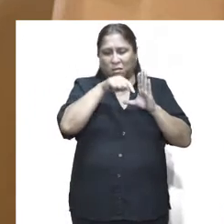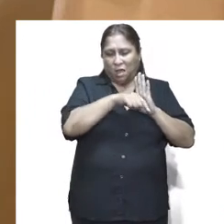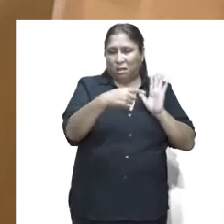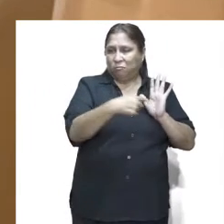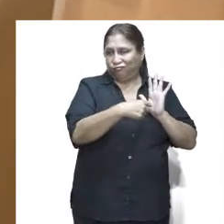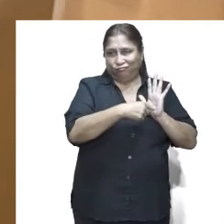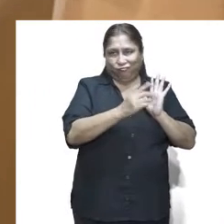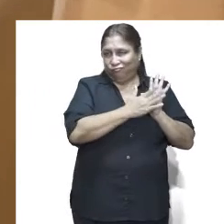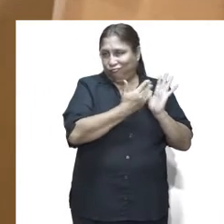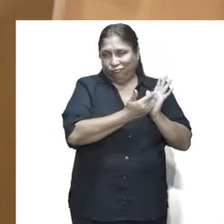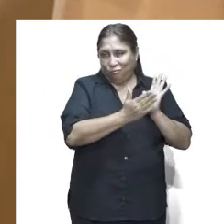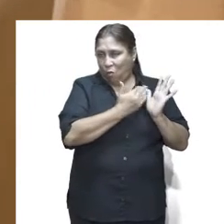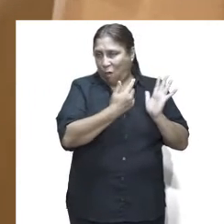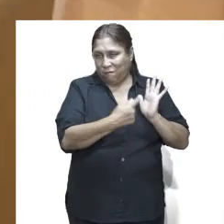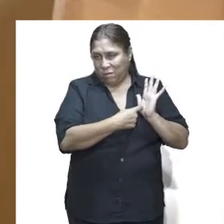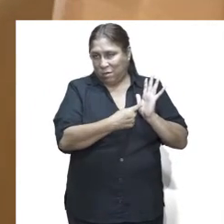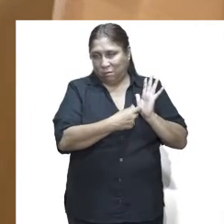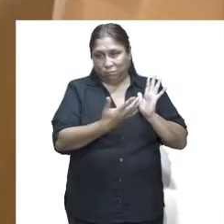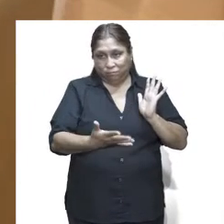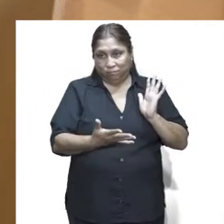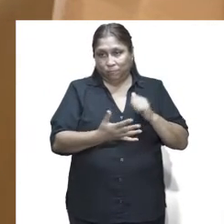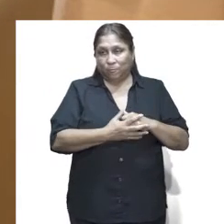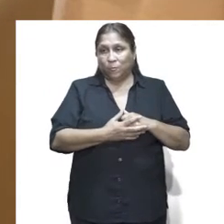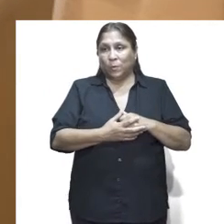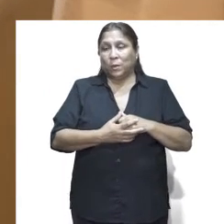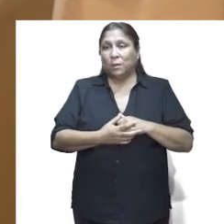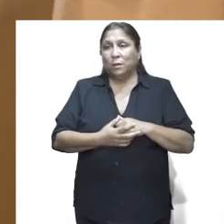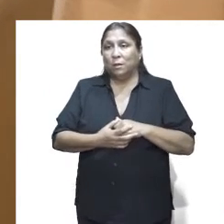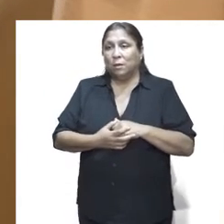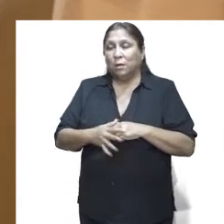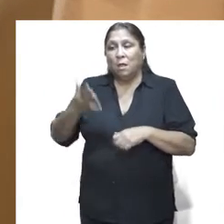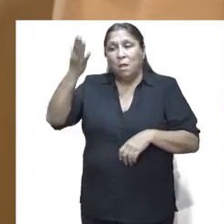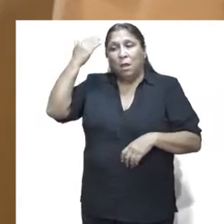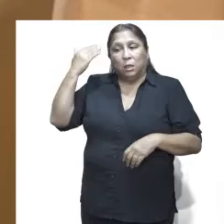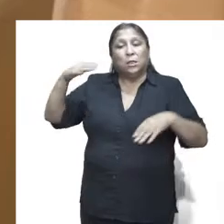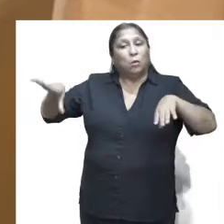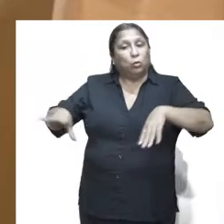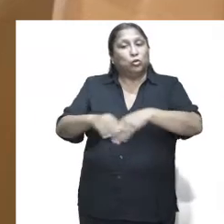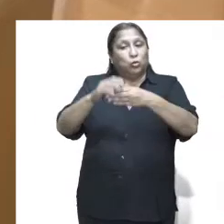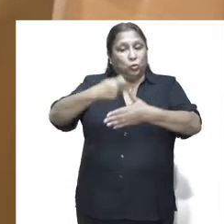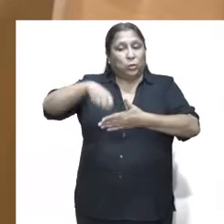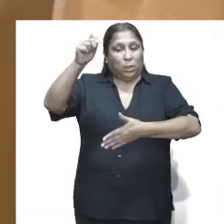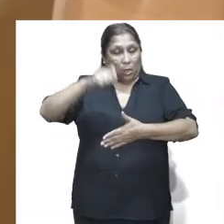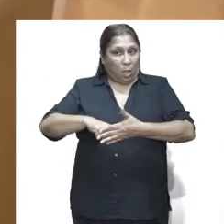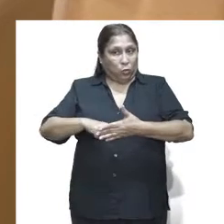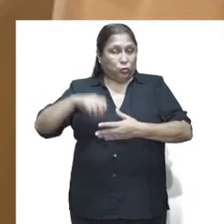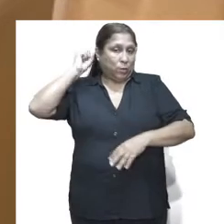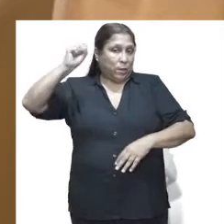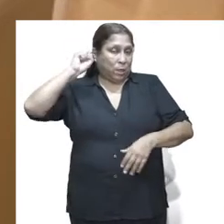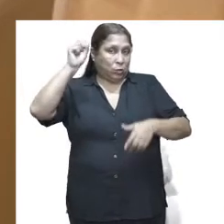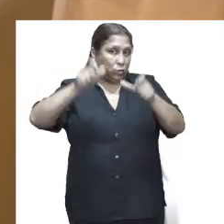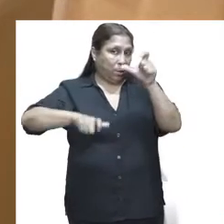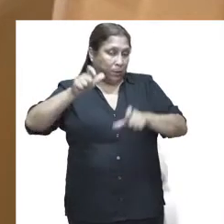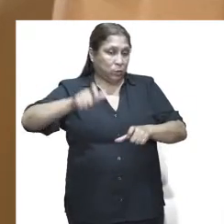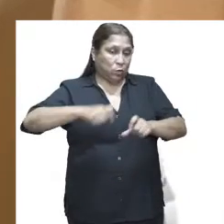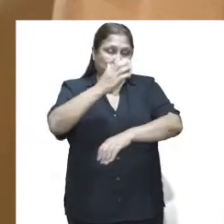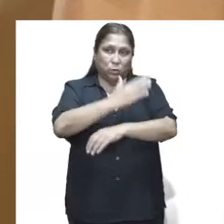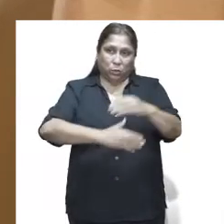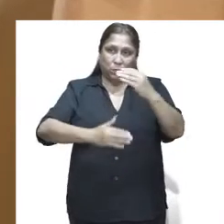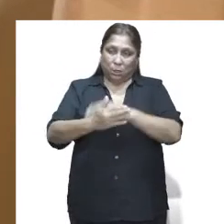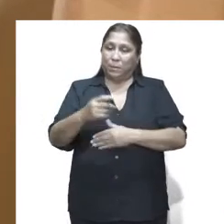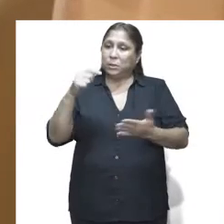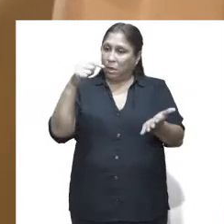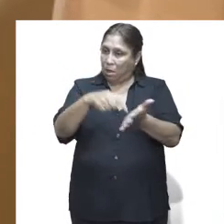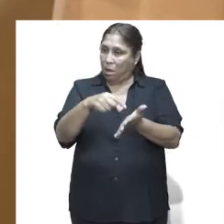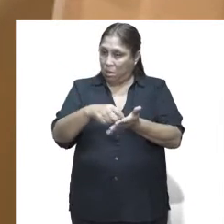Si es cierto que tenemos un tratado que es la Convención sobre Derechos de Personas con Discapacidad, ¿no? Que está